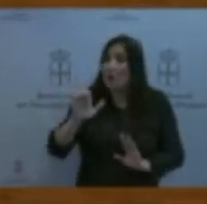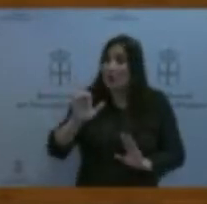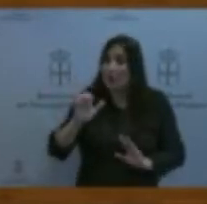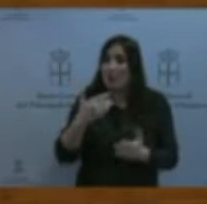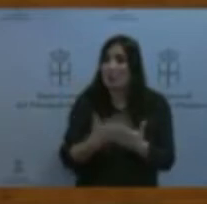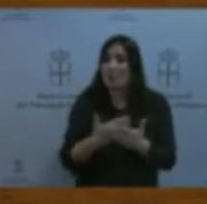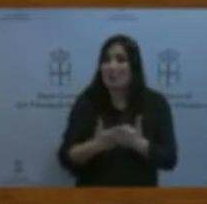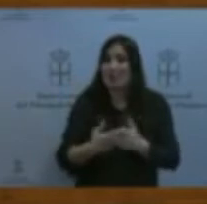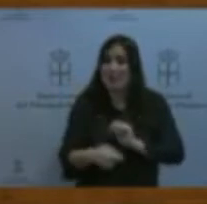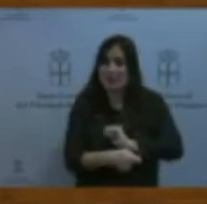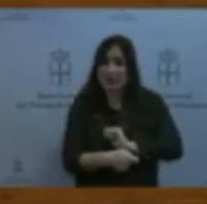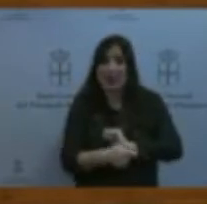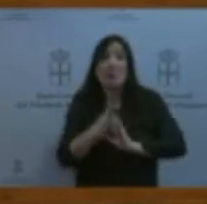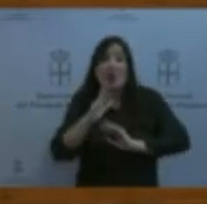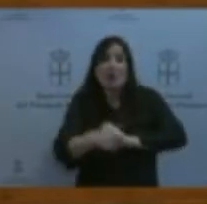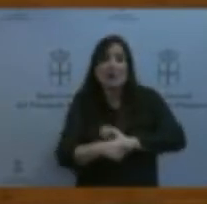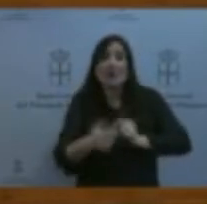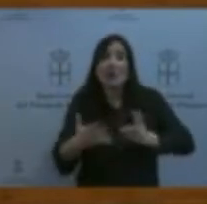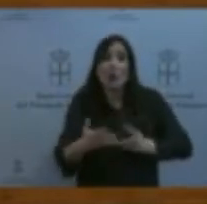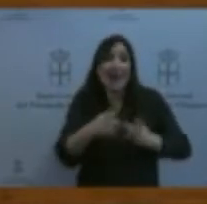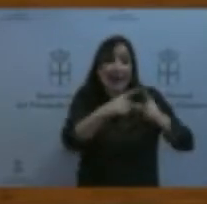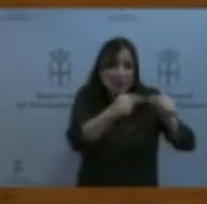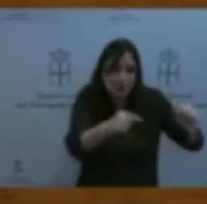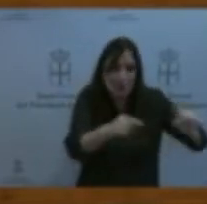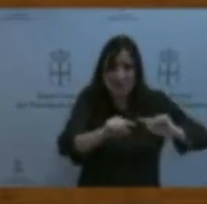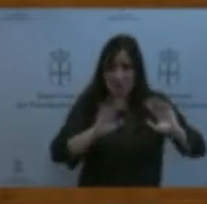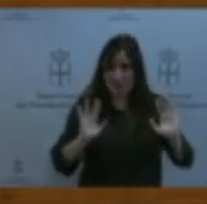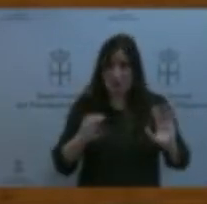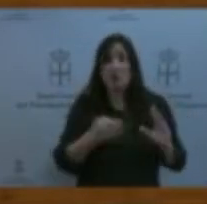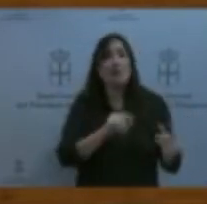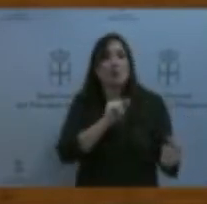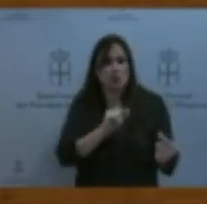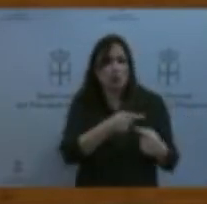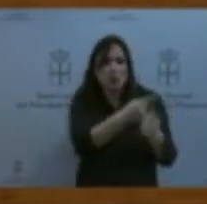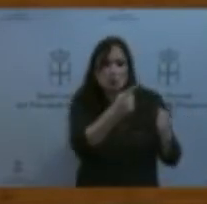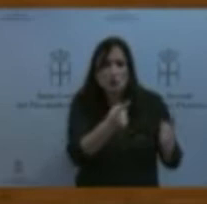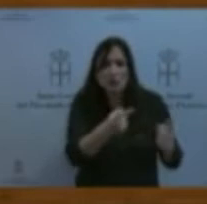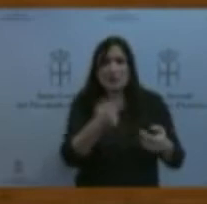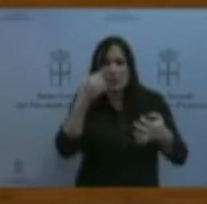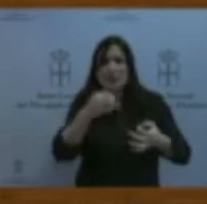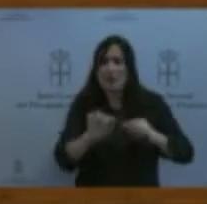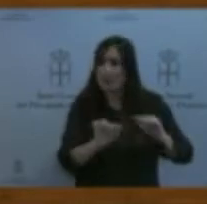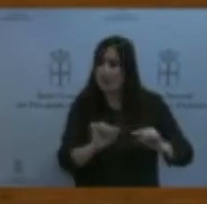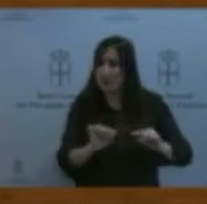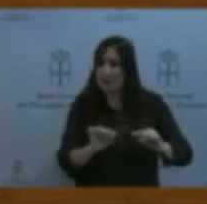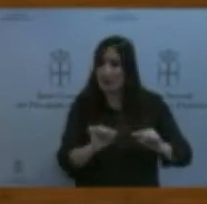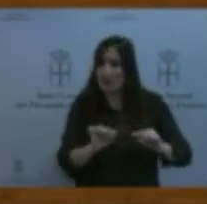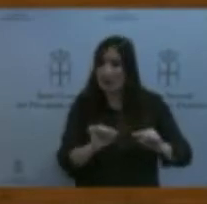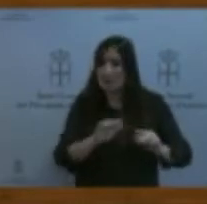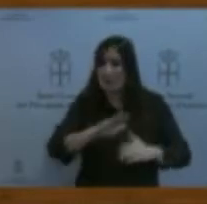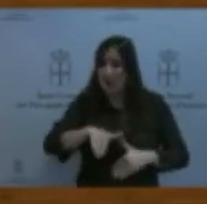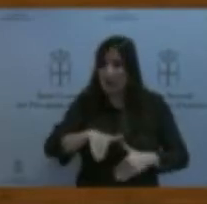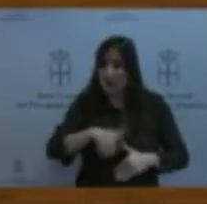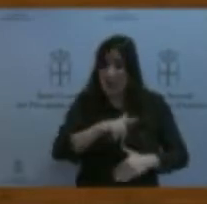Habría que discutir exactamente si lo que ustedes han decidido promover realmente están haciendo algo por ello. No vamos a volver a la manzana del